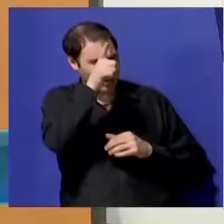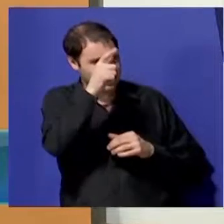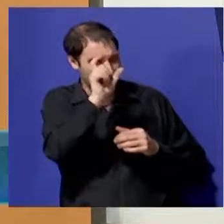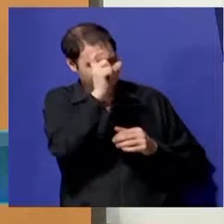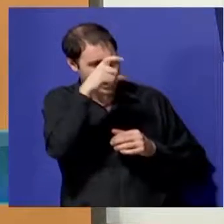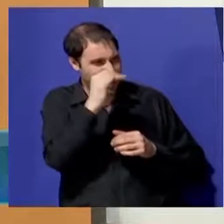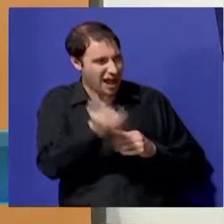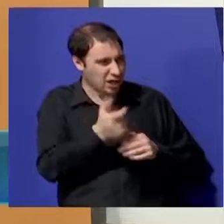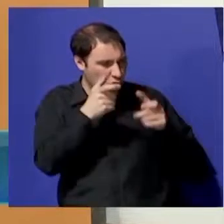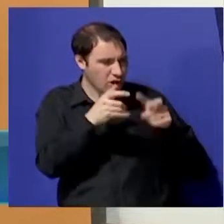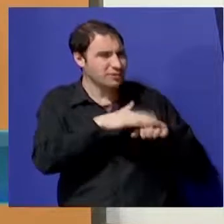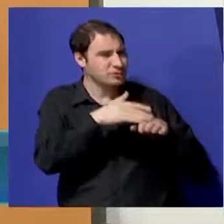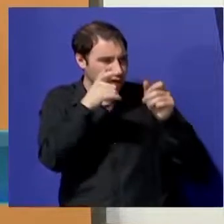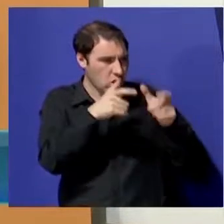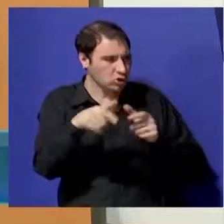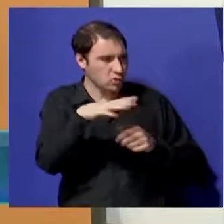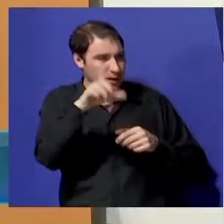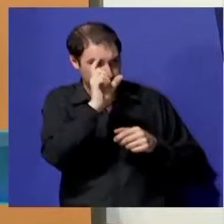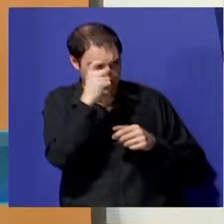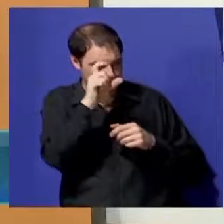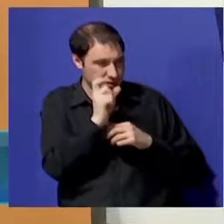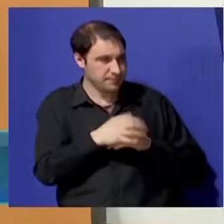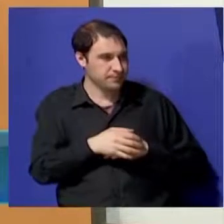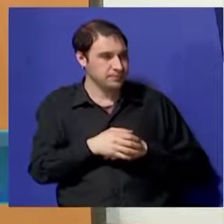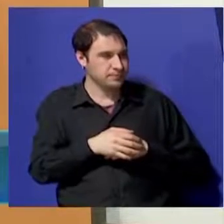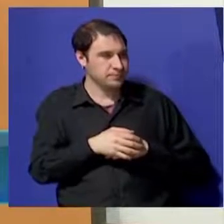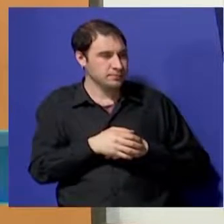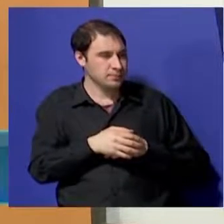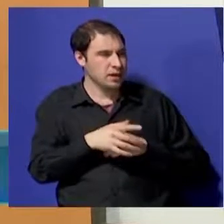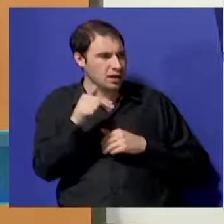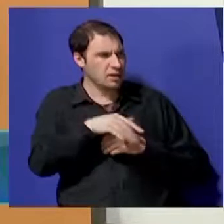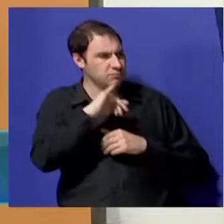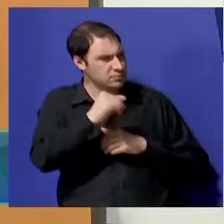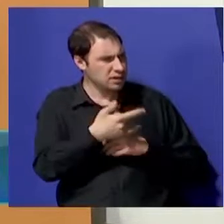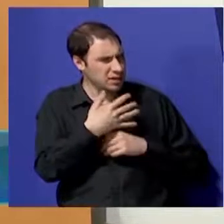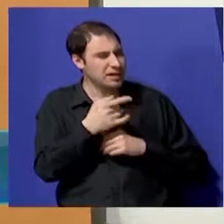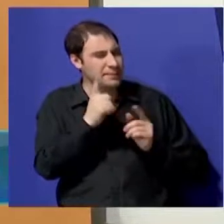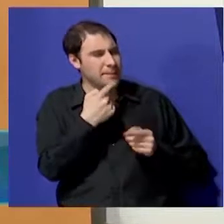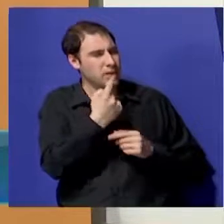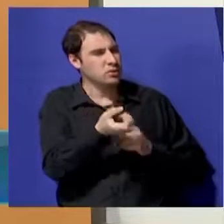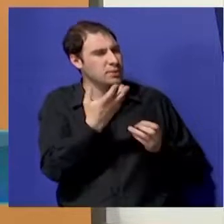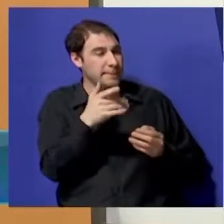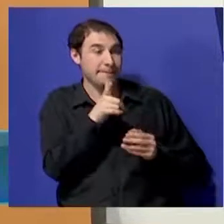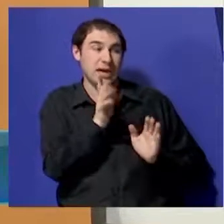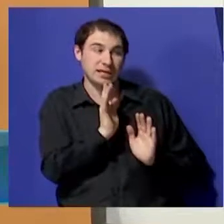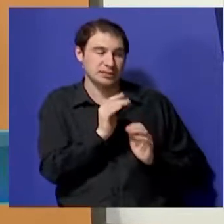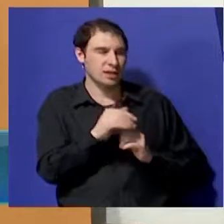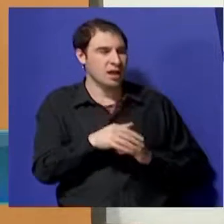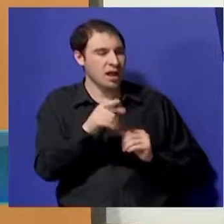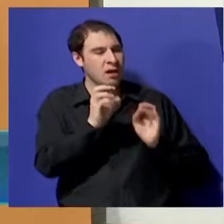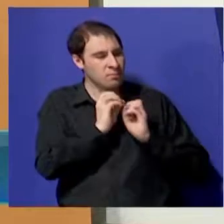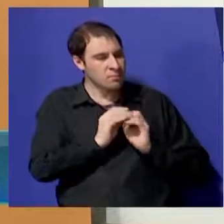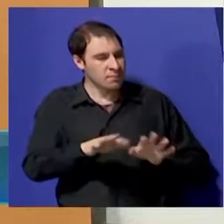que debería estar monitoreando las actividades en las minas. ¿Esto ocurre? Y también te pregunto porque en teoría cuando se produjo el